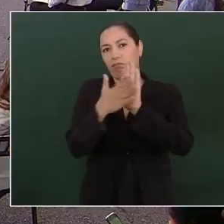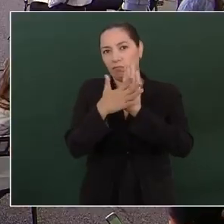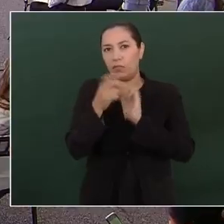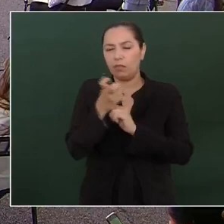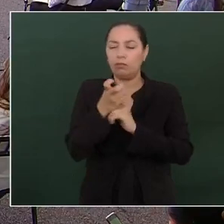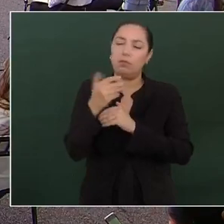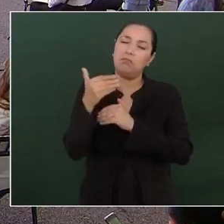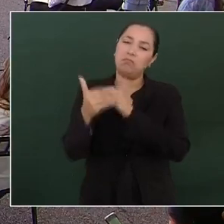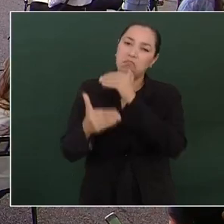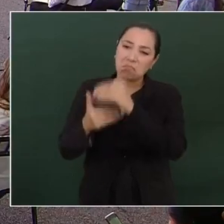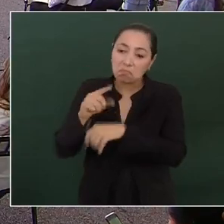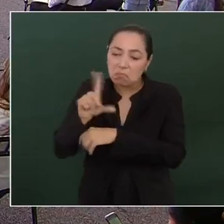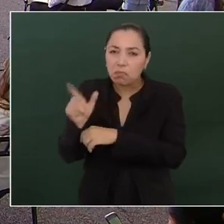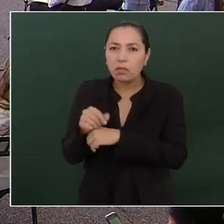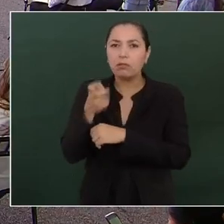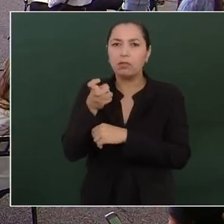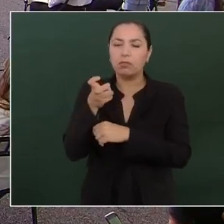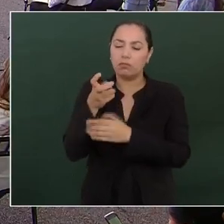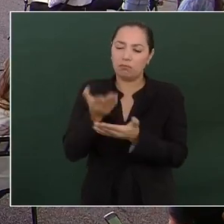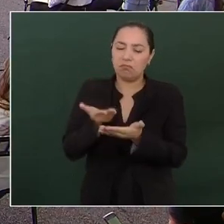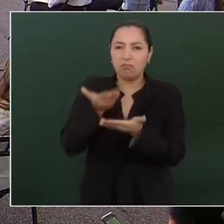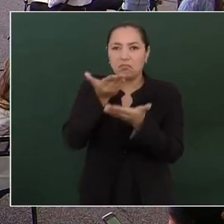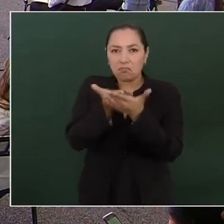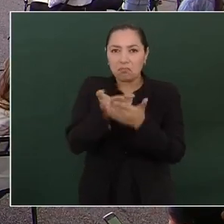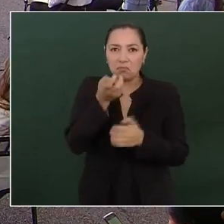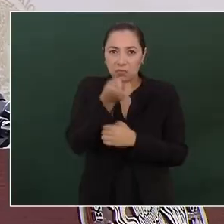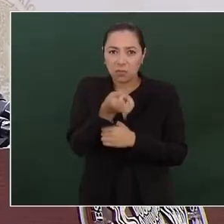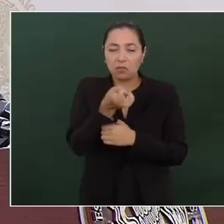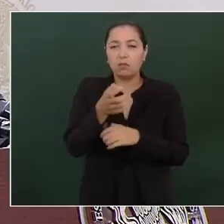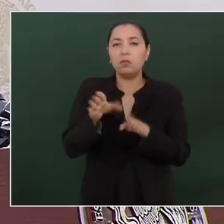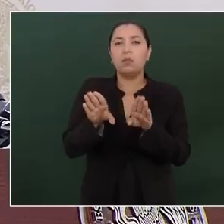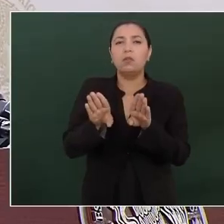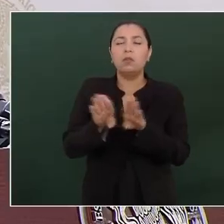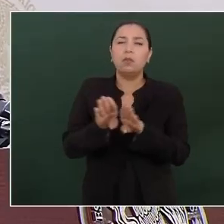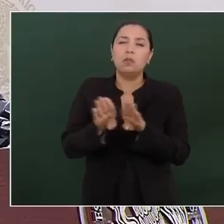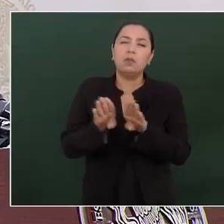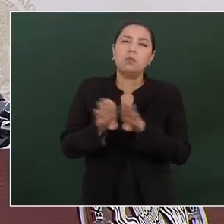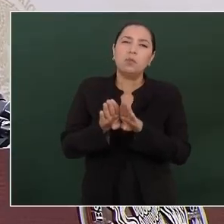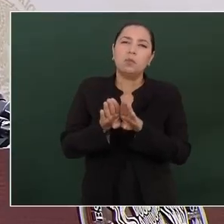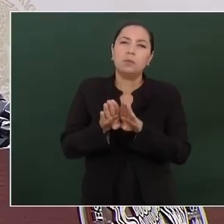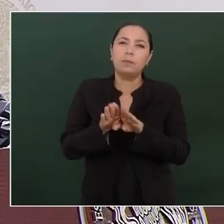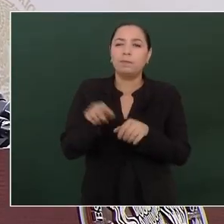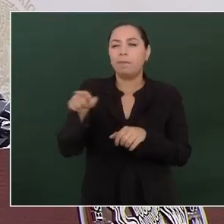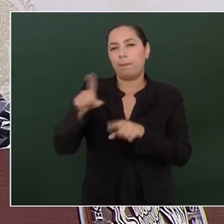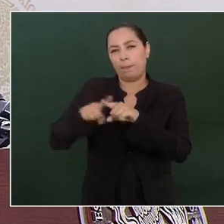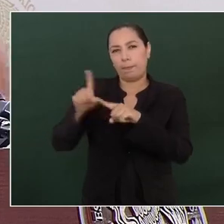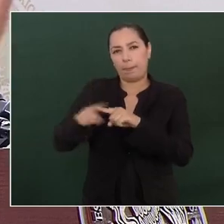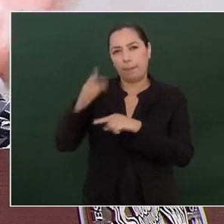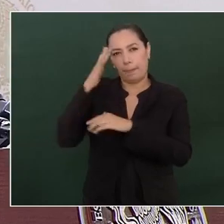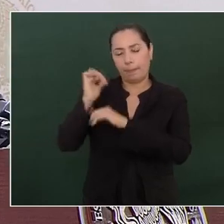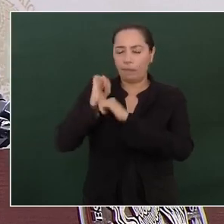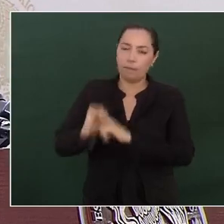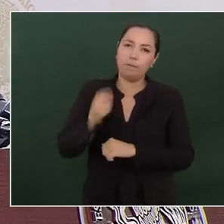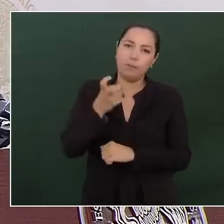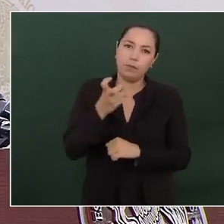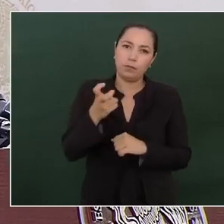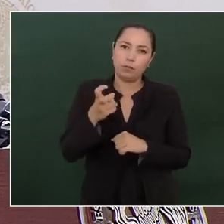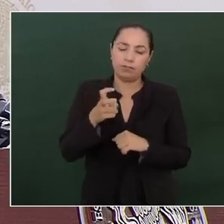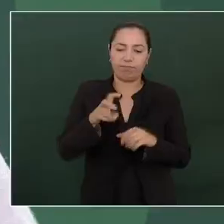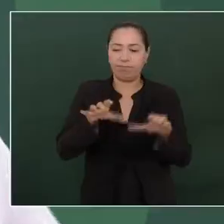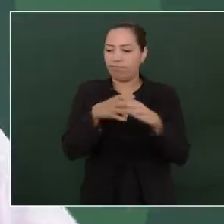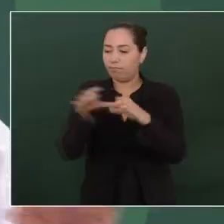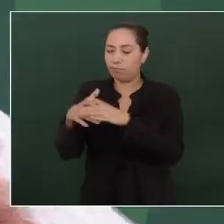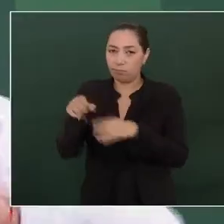asuntos llegaron a petición de el actor de estos juicios, es decir, de la empresa que debía